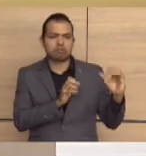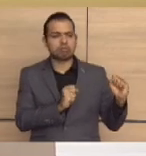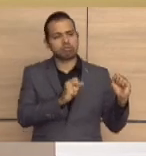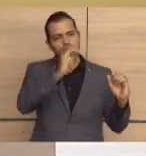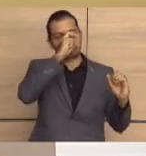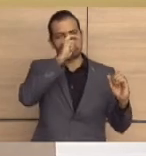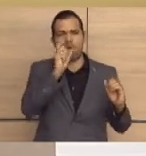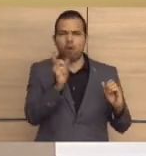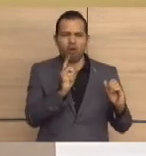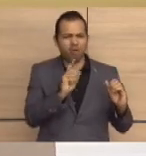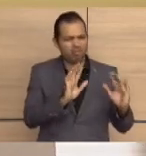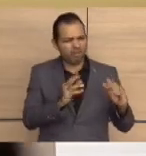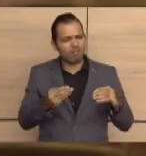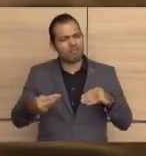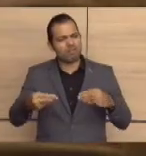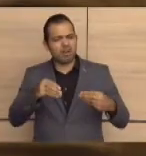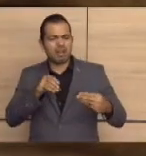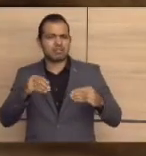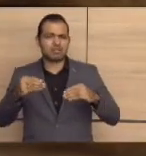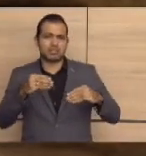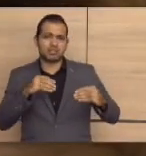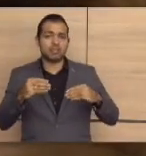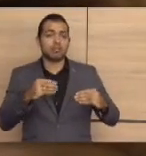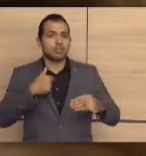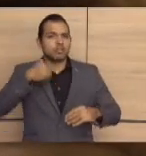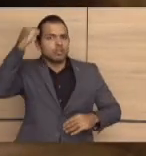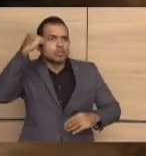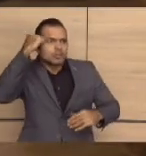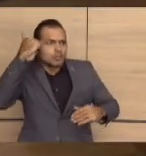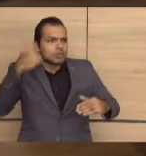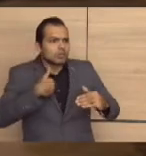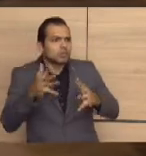a veces limita la docencia y limita la labor pedagógica.